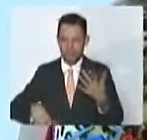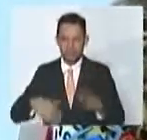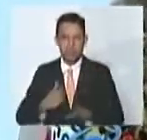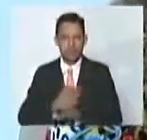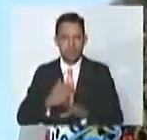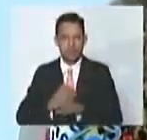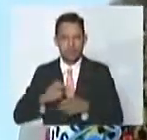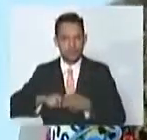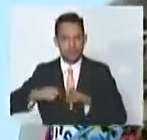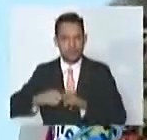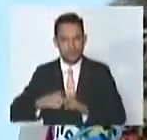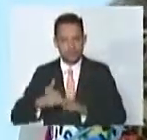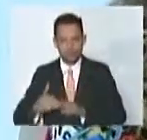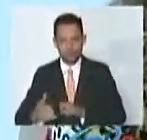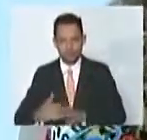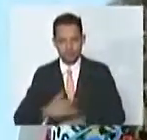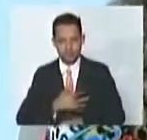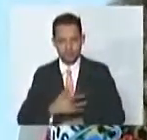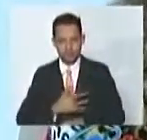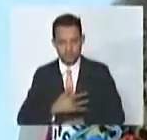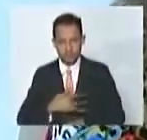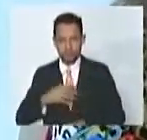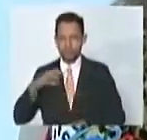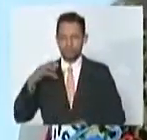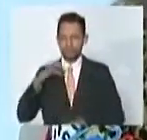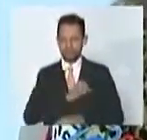debe tener o al que debe uno estar